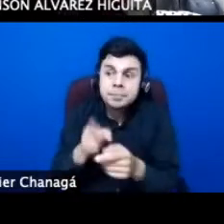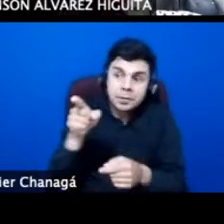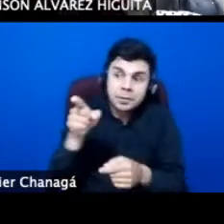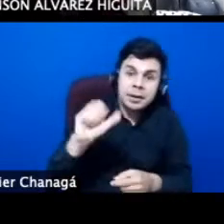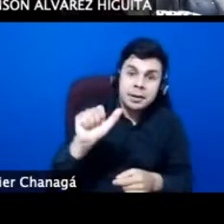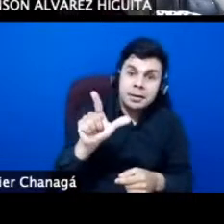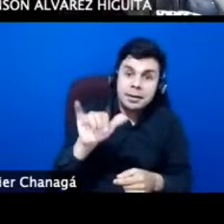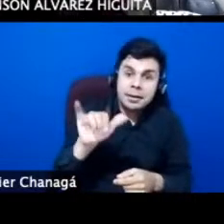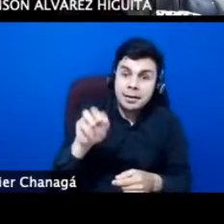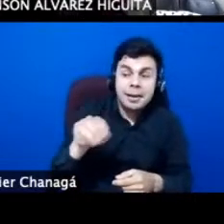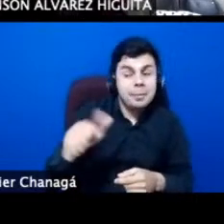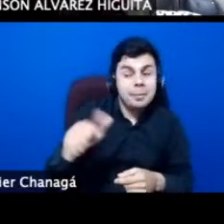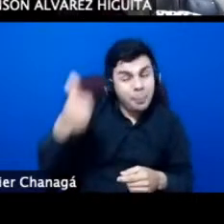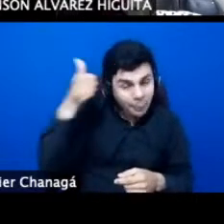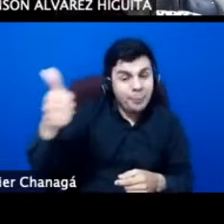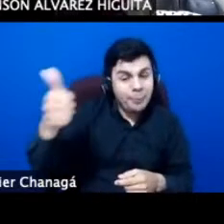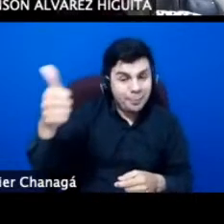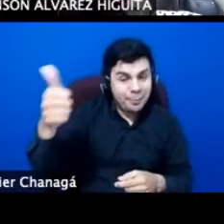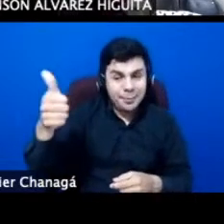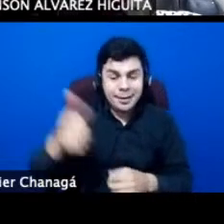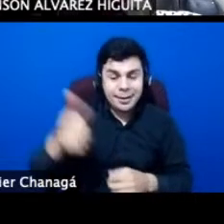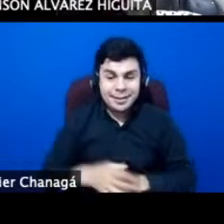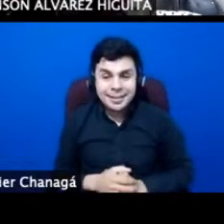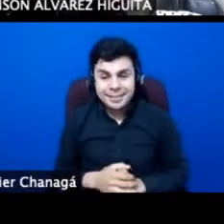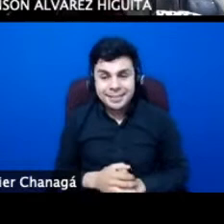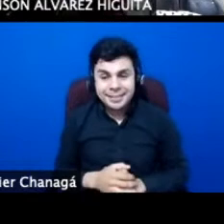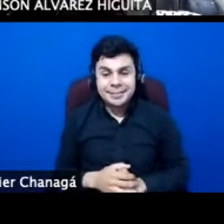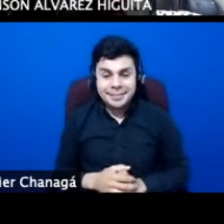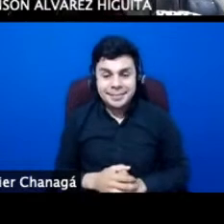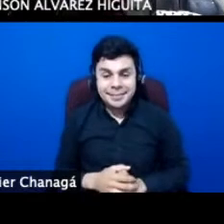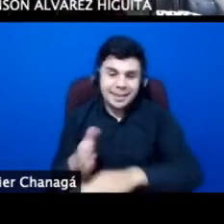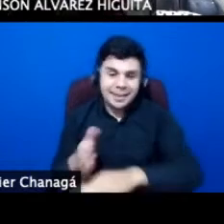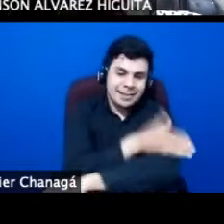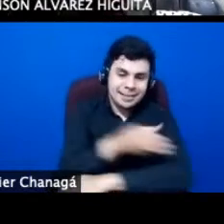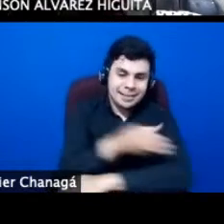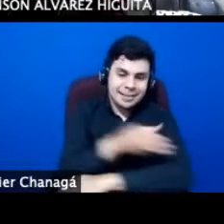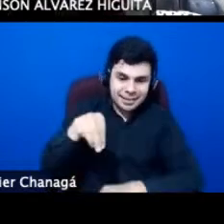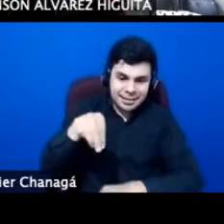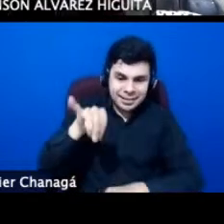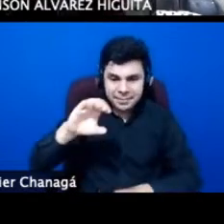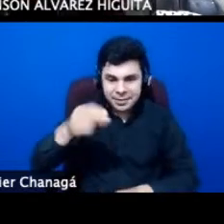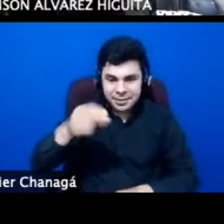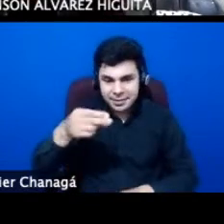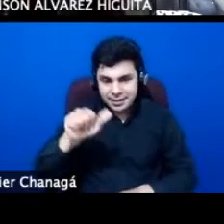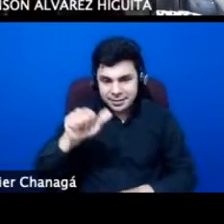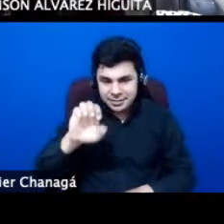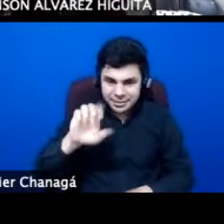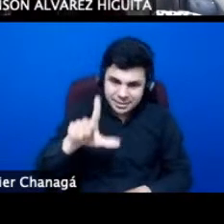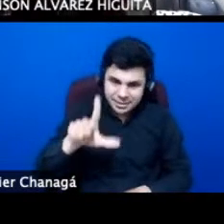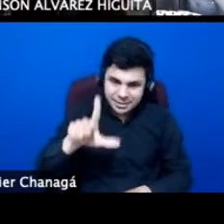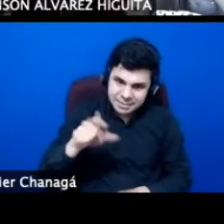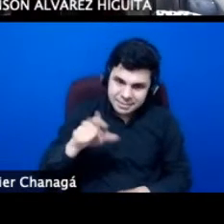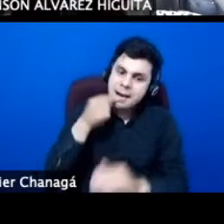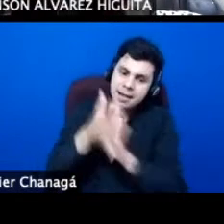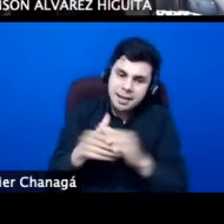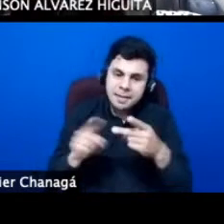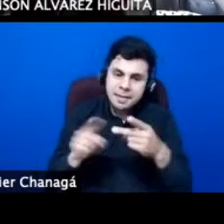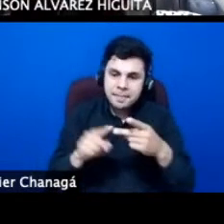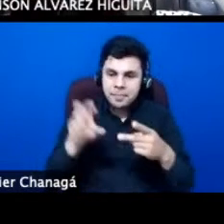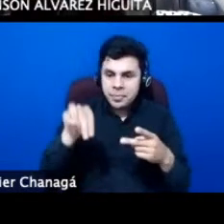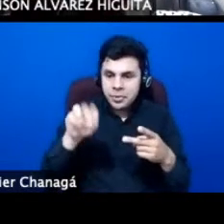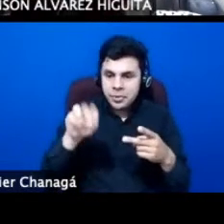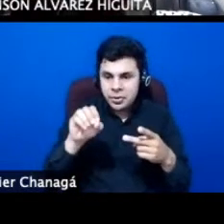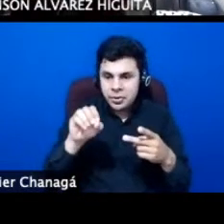cosa que escuchaba de Michael y también de Nur y Tarek y es una cosa muy, muy especial, y es el hecho